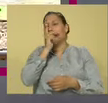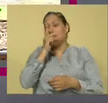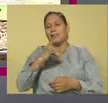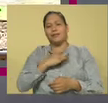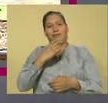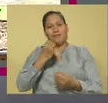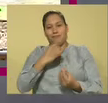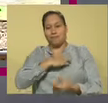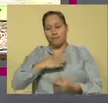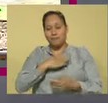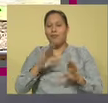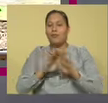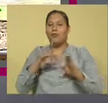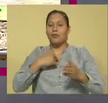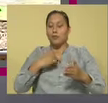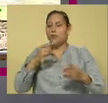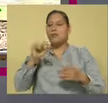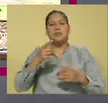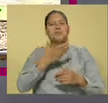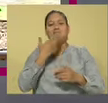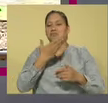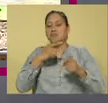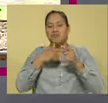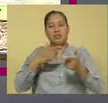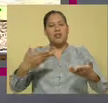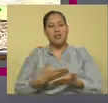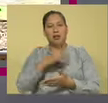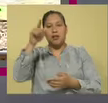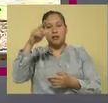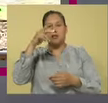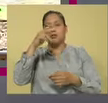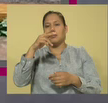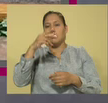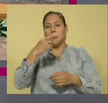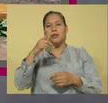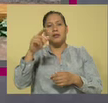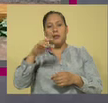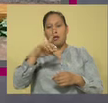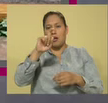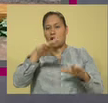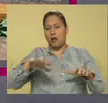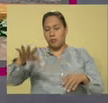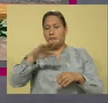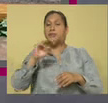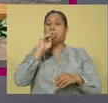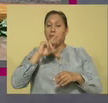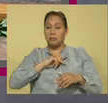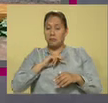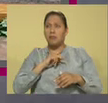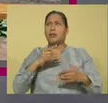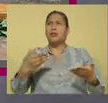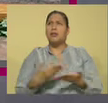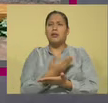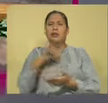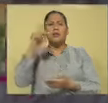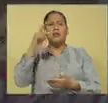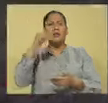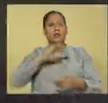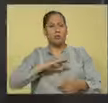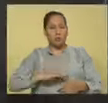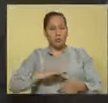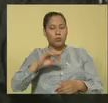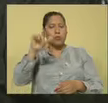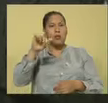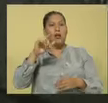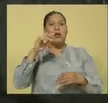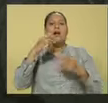también, ya que siguiera la tradición de nacer en Sonora, pues. Mi mamá nació en Toluca, en